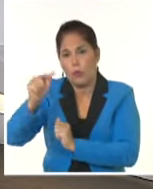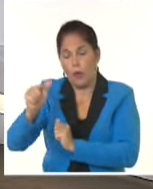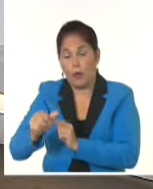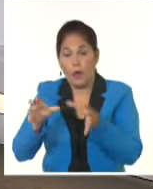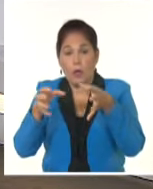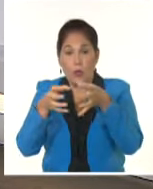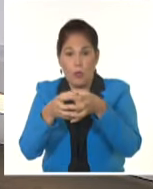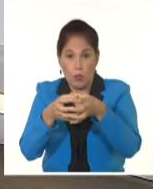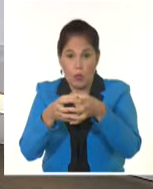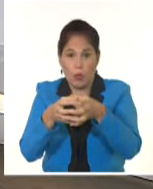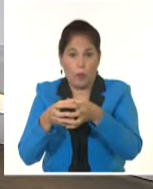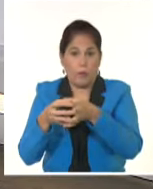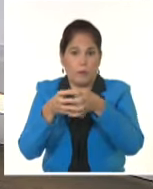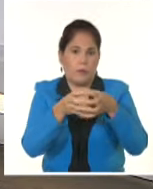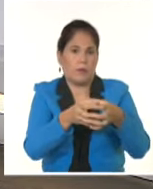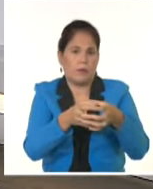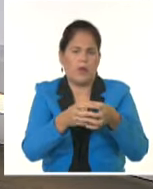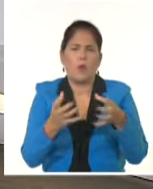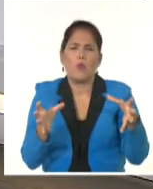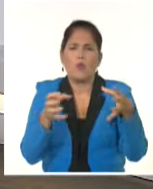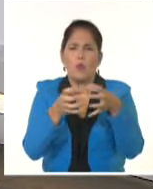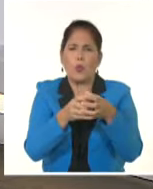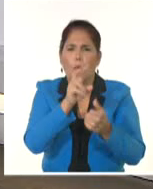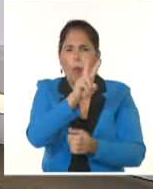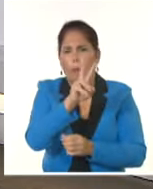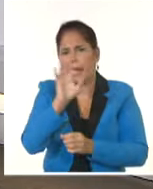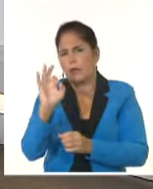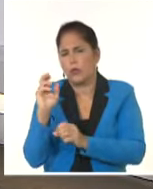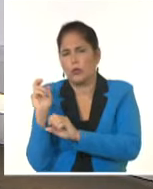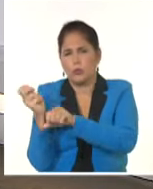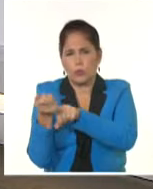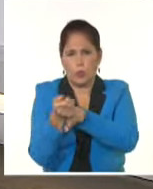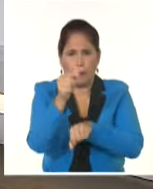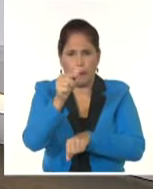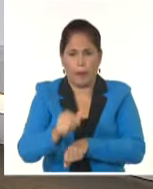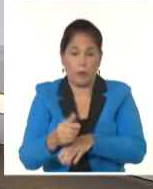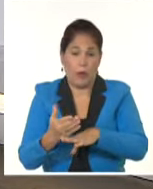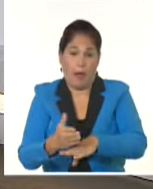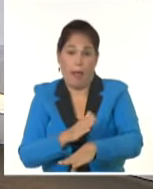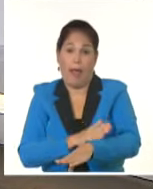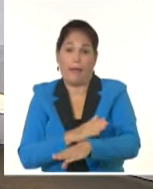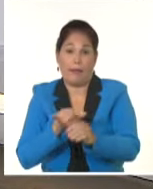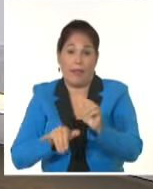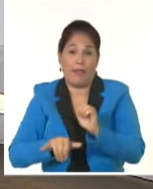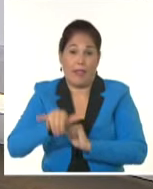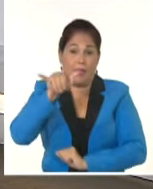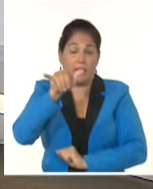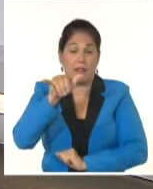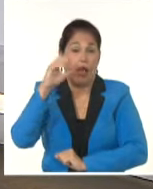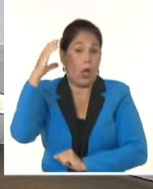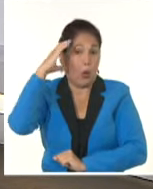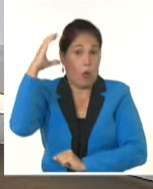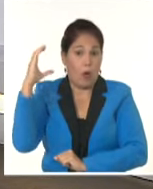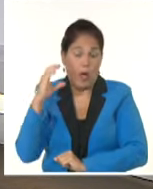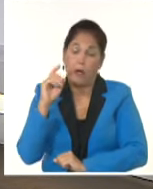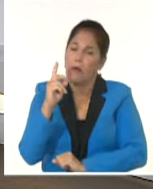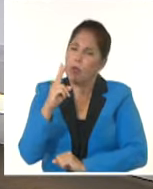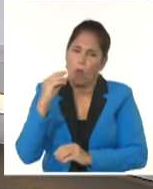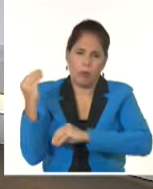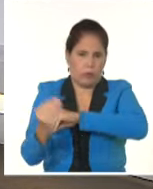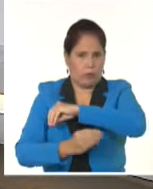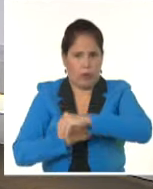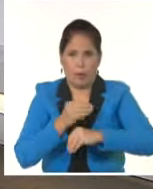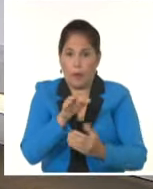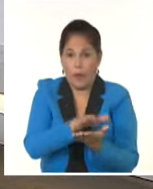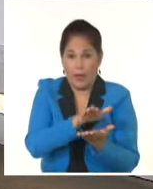12. Con relación al grupo de 28 peloteros anunciados antes de la partida a Corea, solo dos cambios desde la reserva